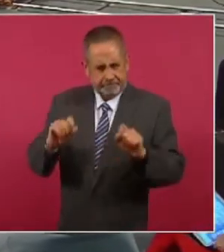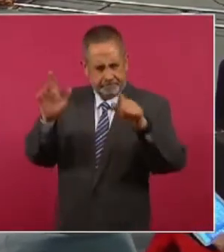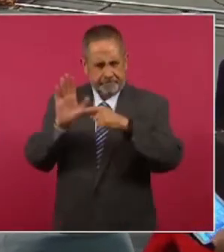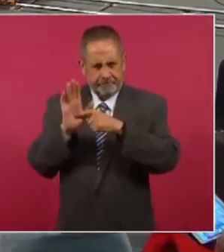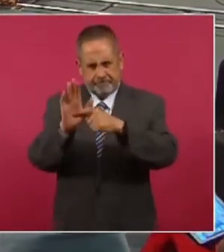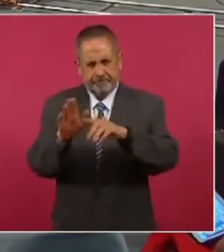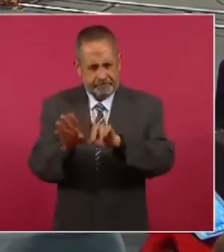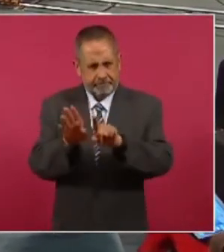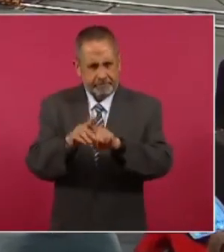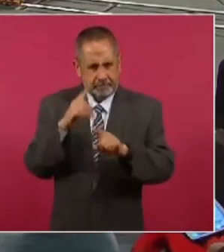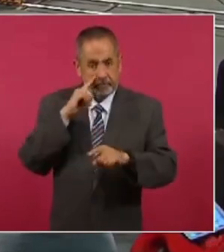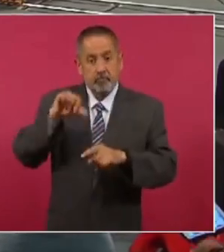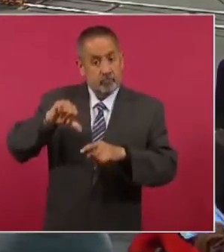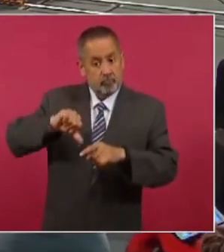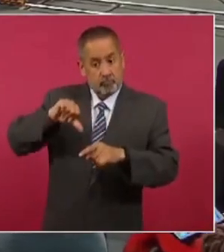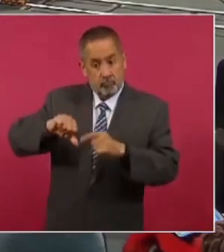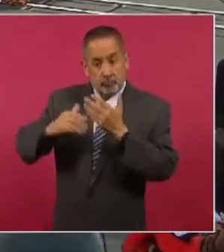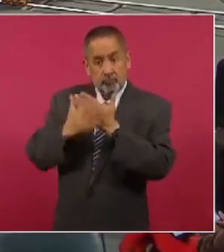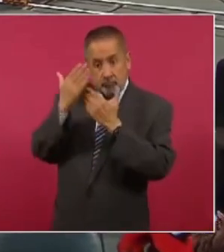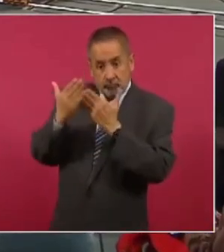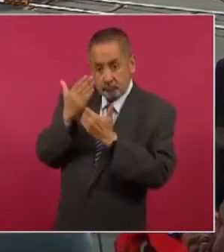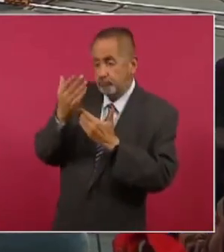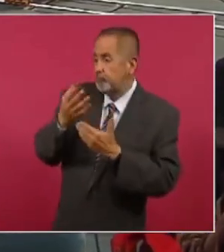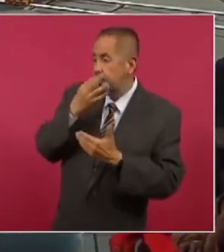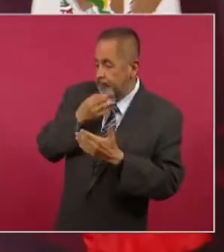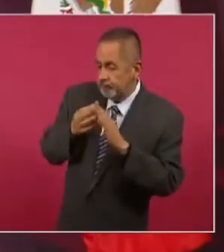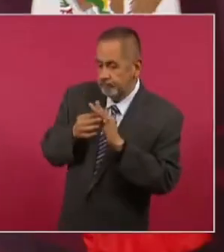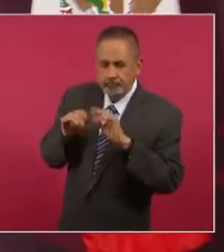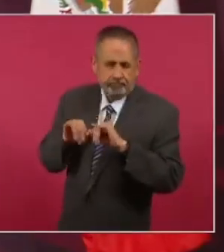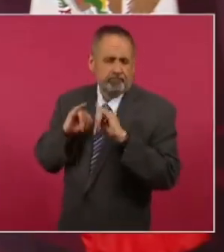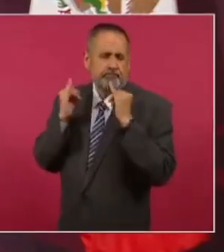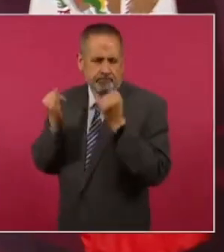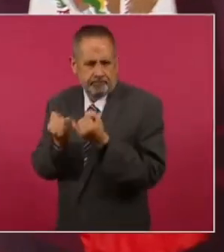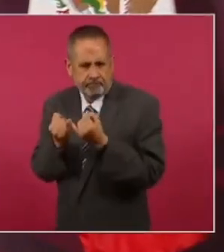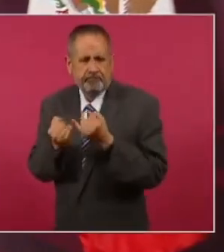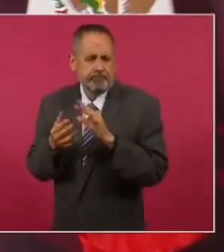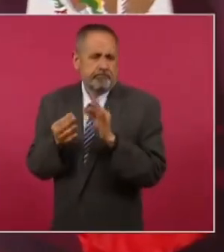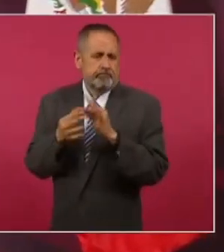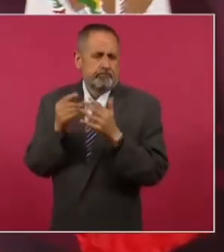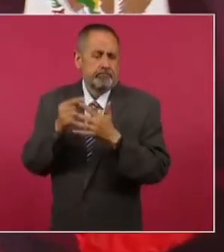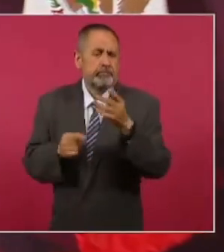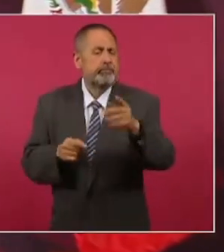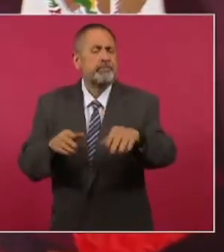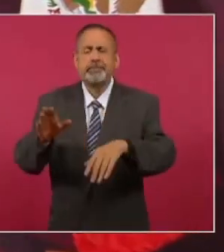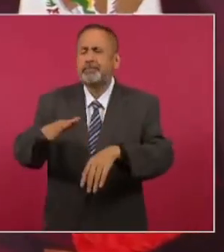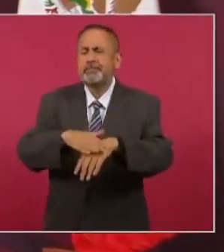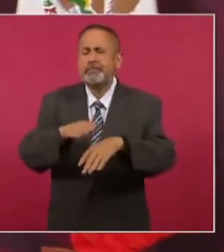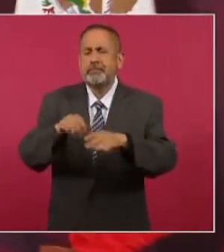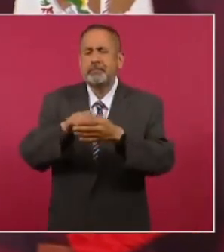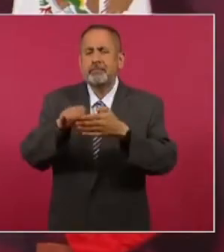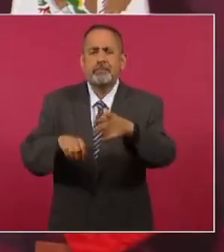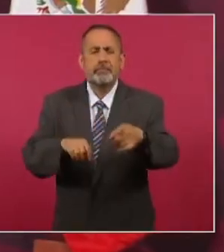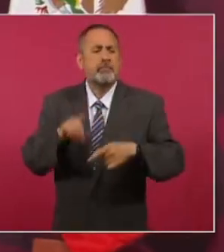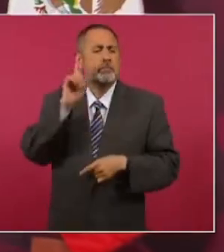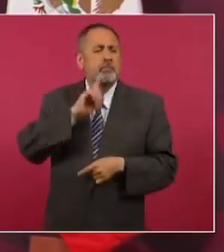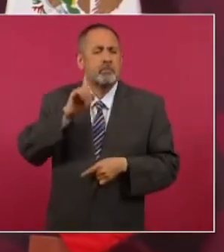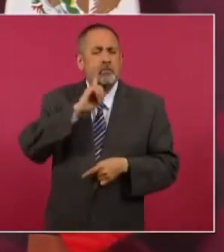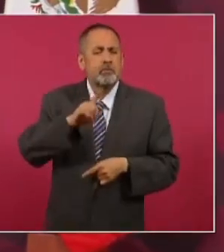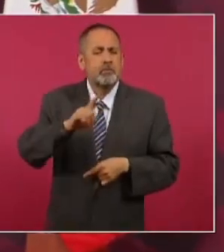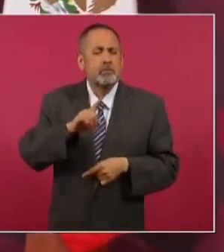hoy en la mañana entre otras cosas lo de la saxofonista